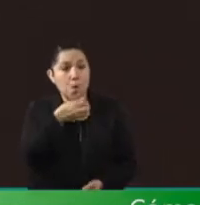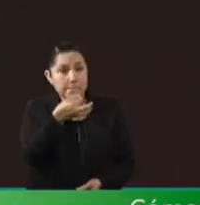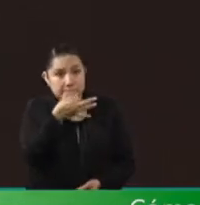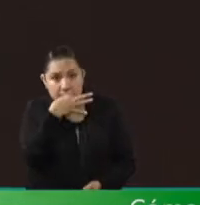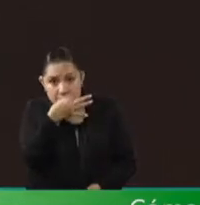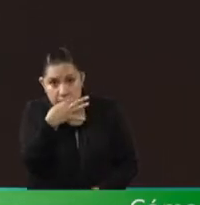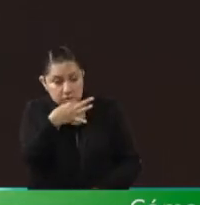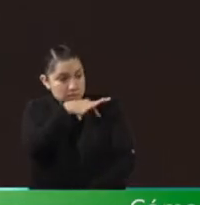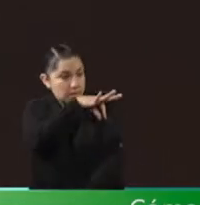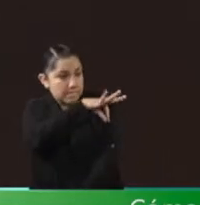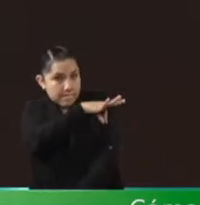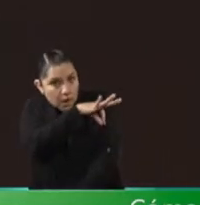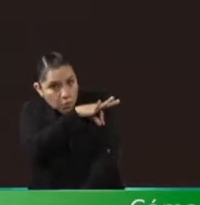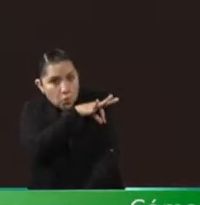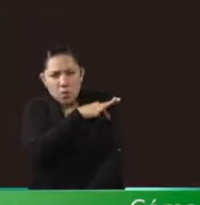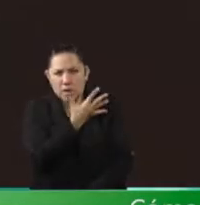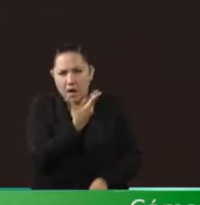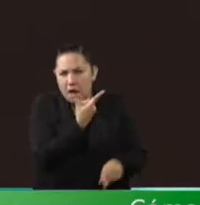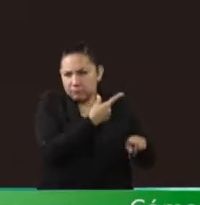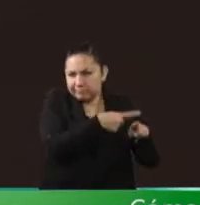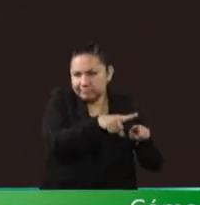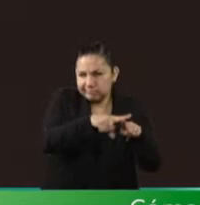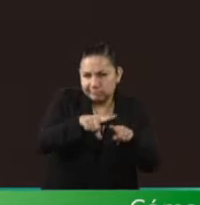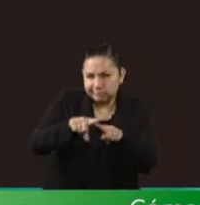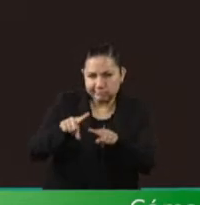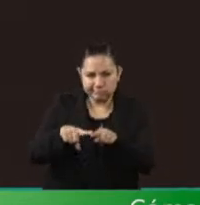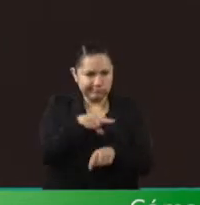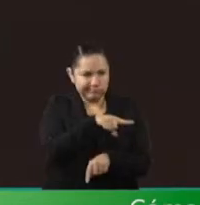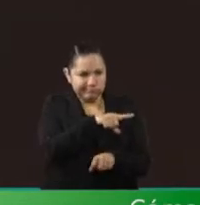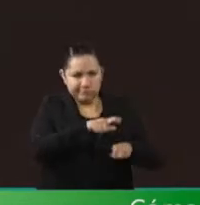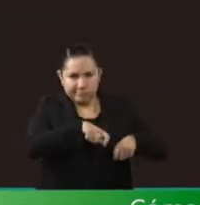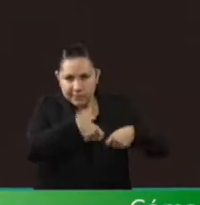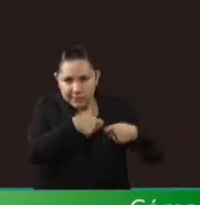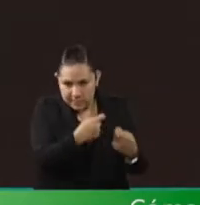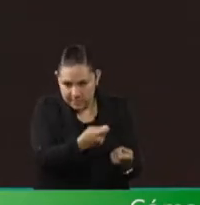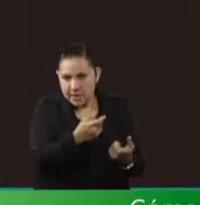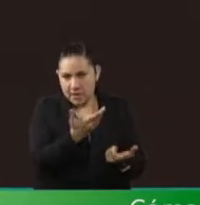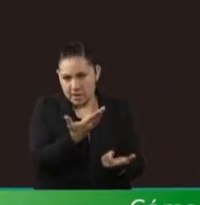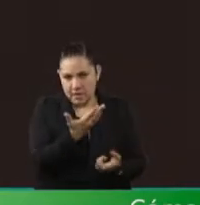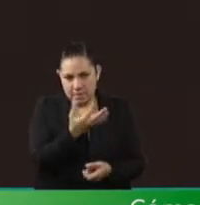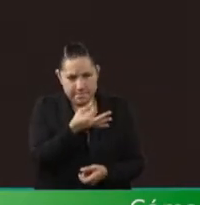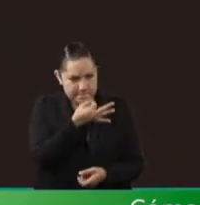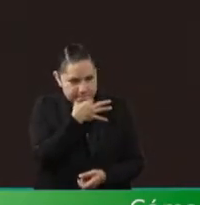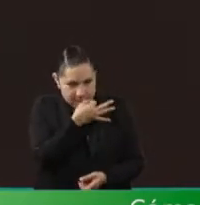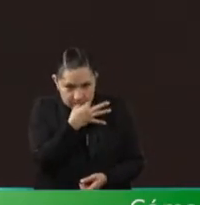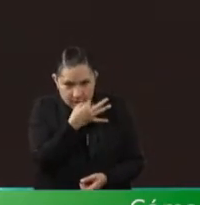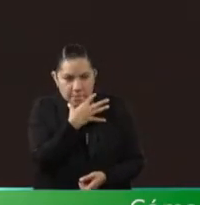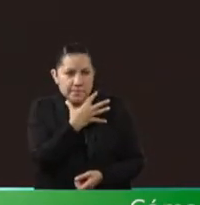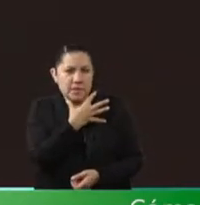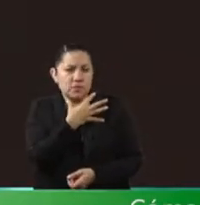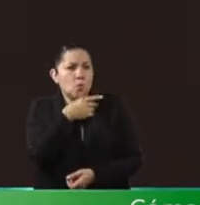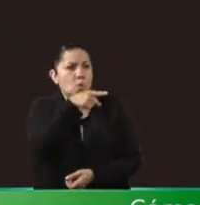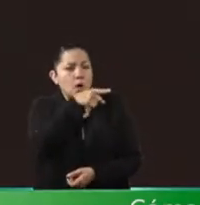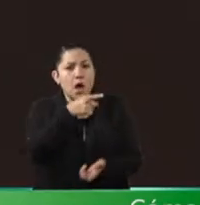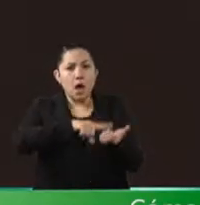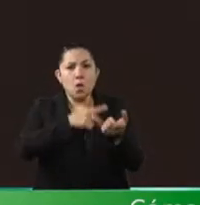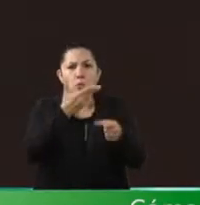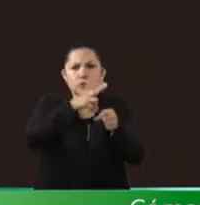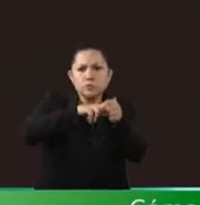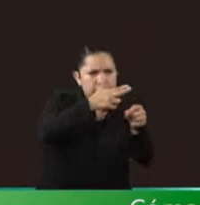insumos médicos que se echan a perder en Farmacias u hospitales porque no hay